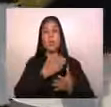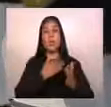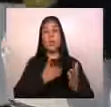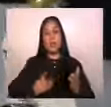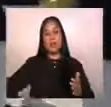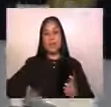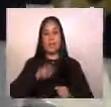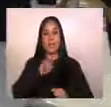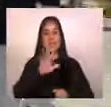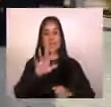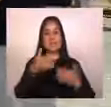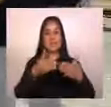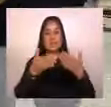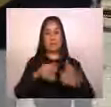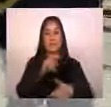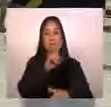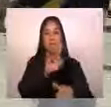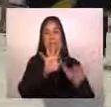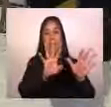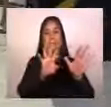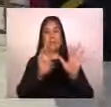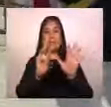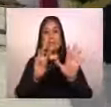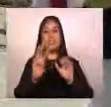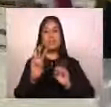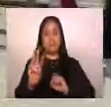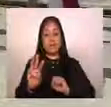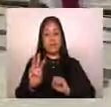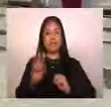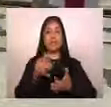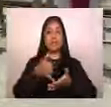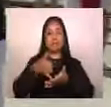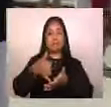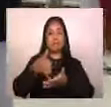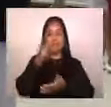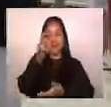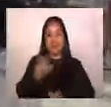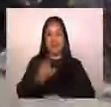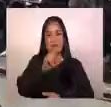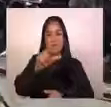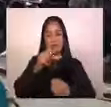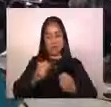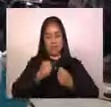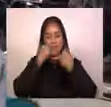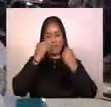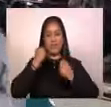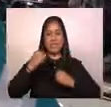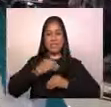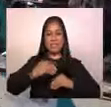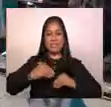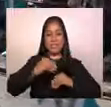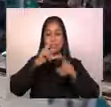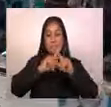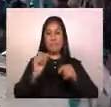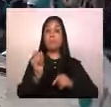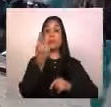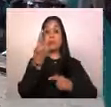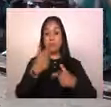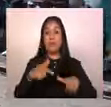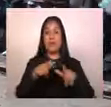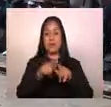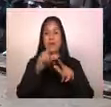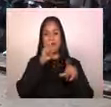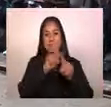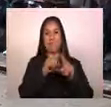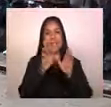de fecha 25 de octubre de 1983, con la Cruz de las Fuerzas de Tierra y un primer lugar